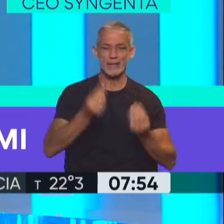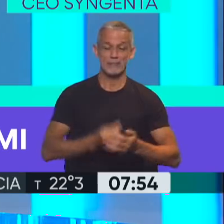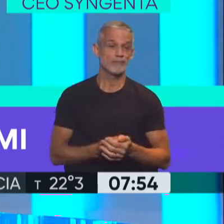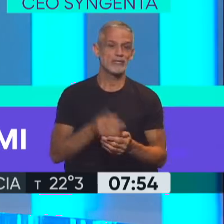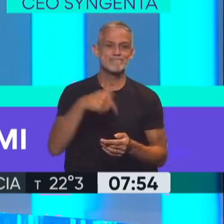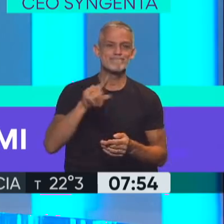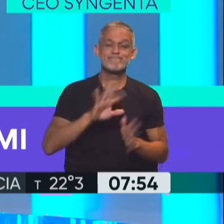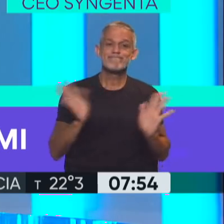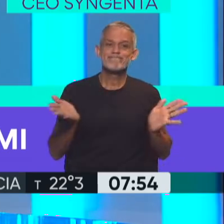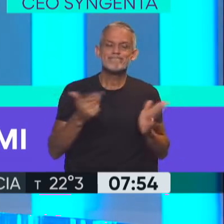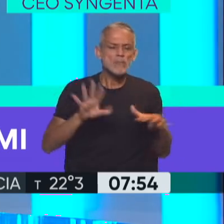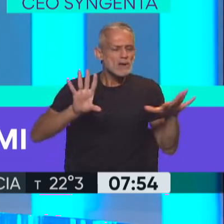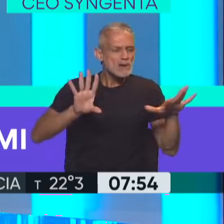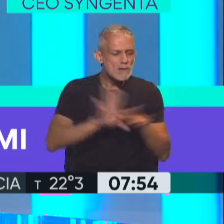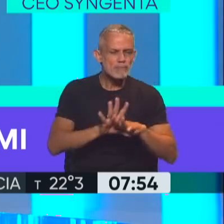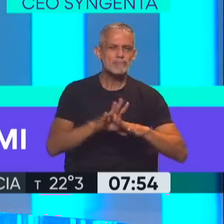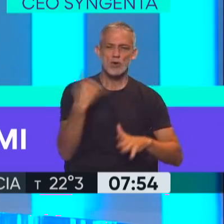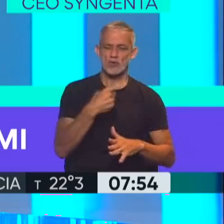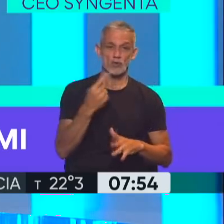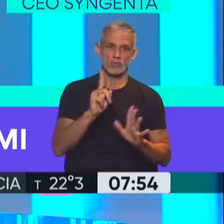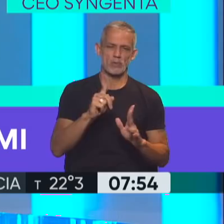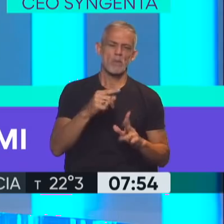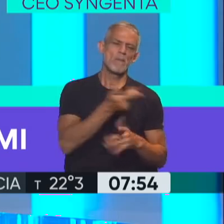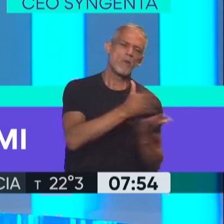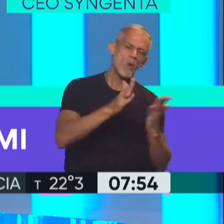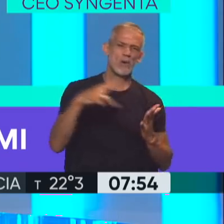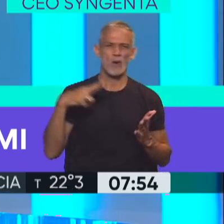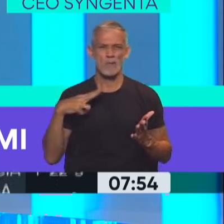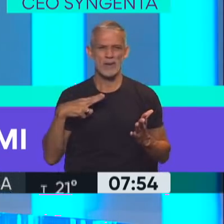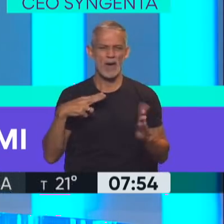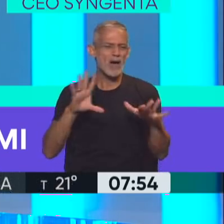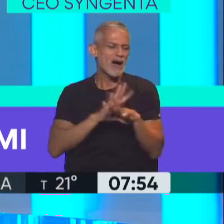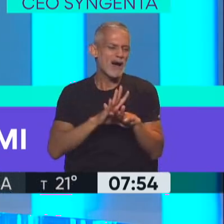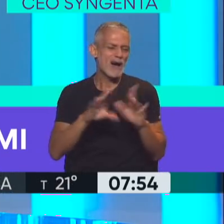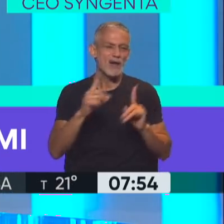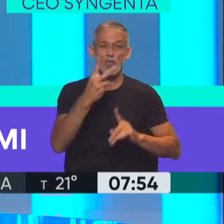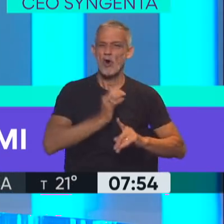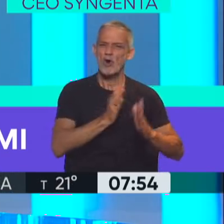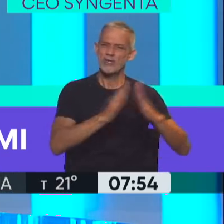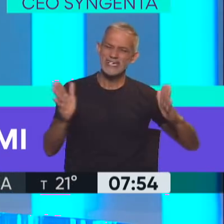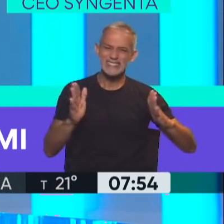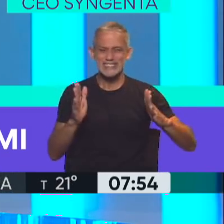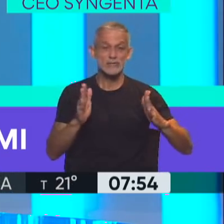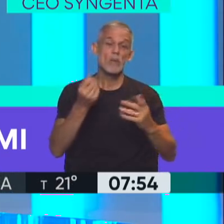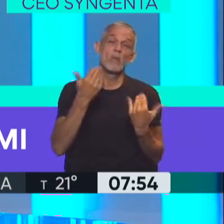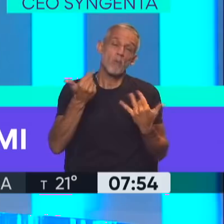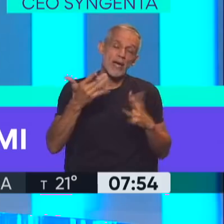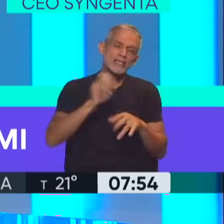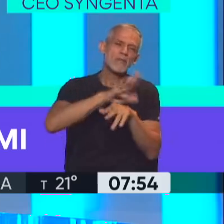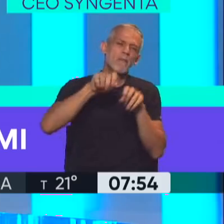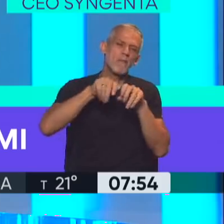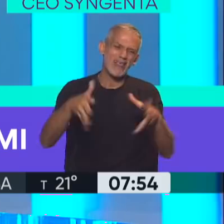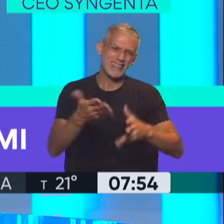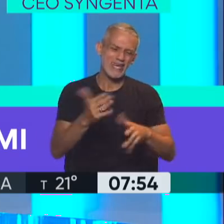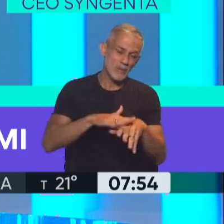sido del todo eficientes tanto del sector público como en el sector privado en los últimos dos años tal vez la pandemia influyó